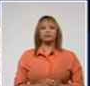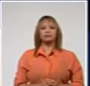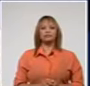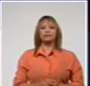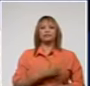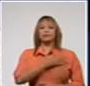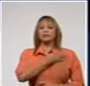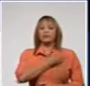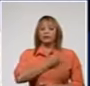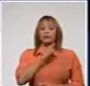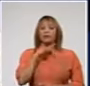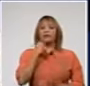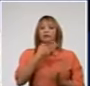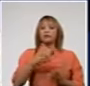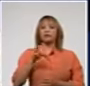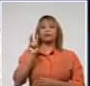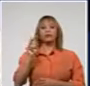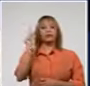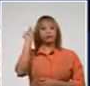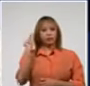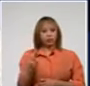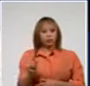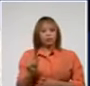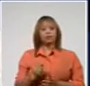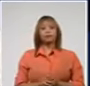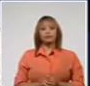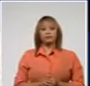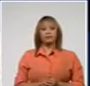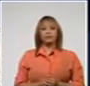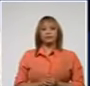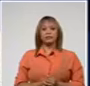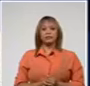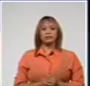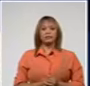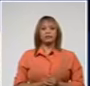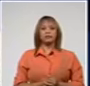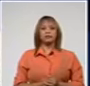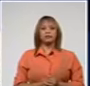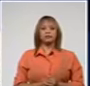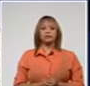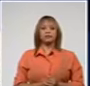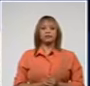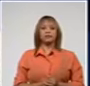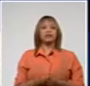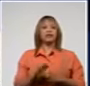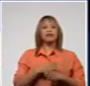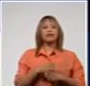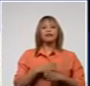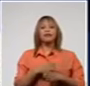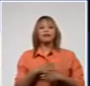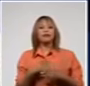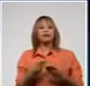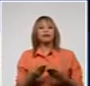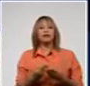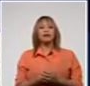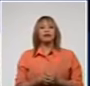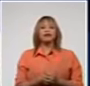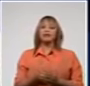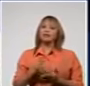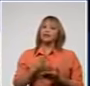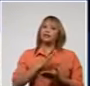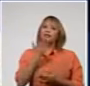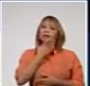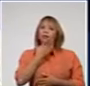lamentable fallecimiento de 3 personas que traducen, y disculpen que lo